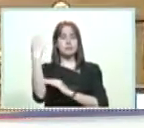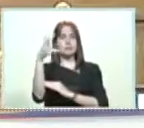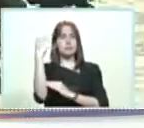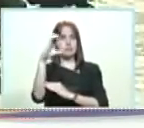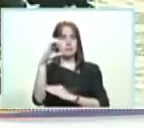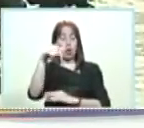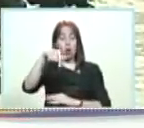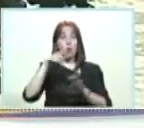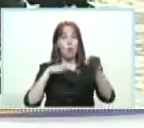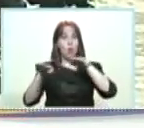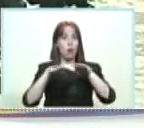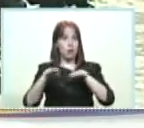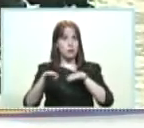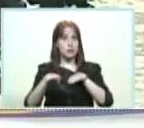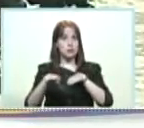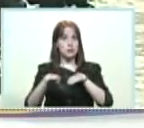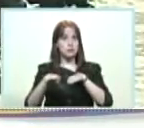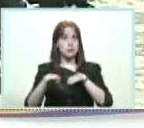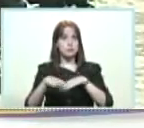Hoy es jueves,